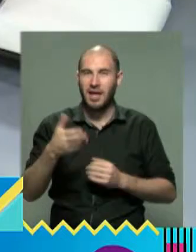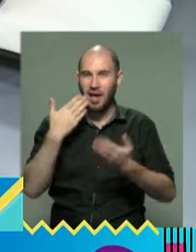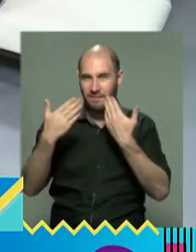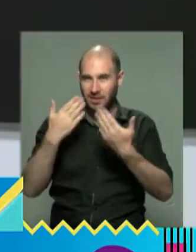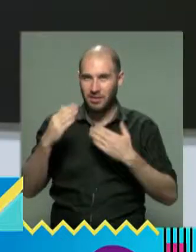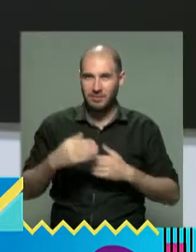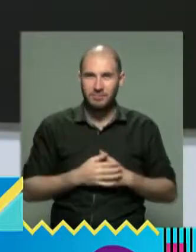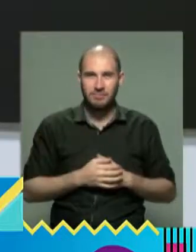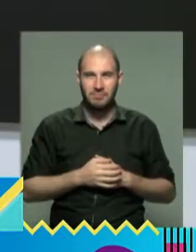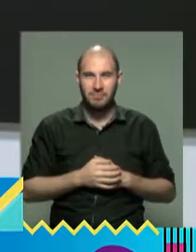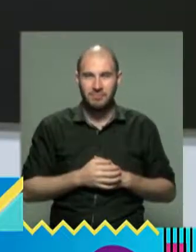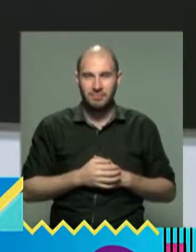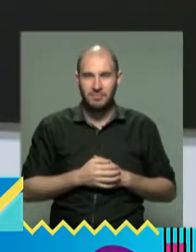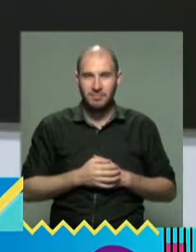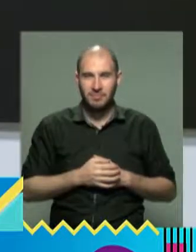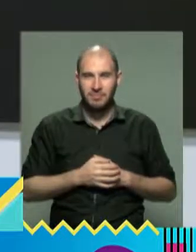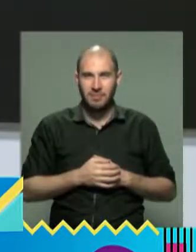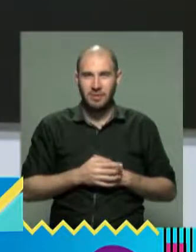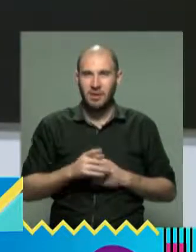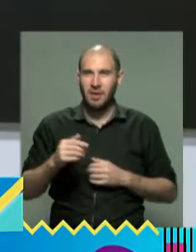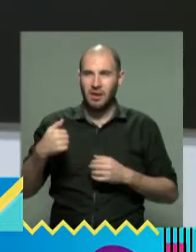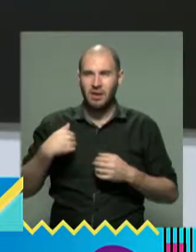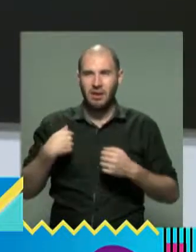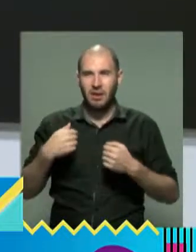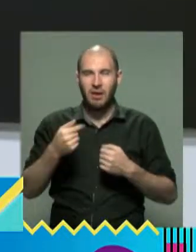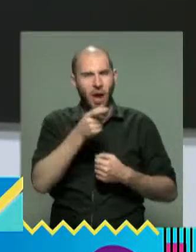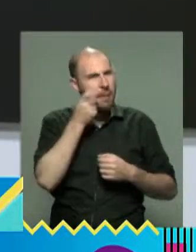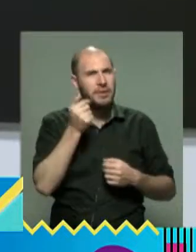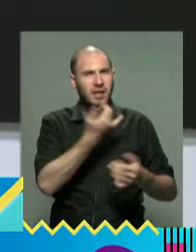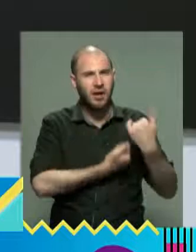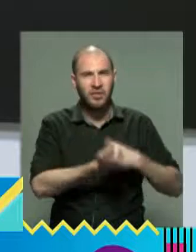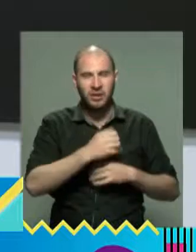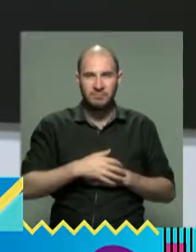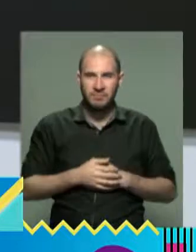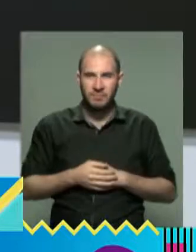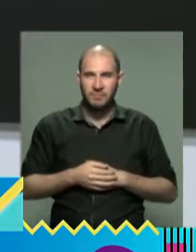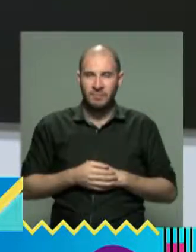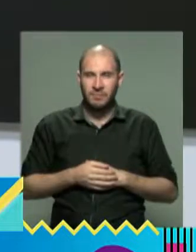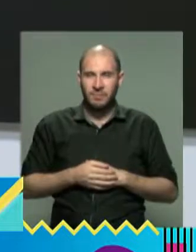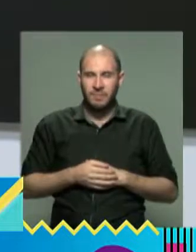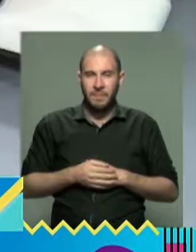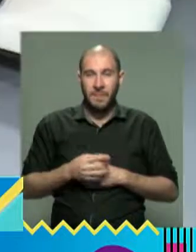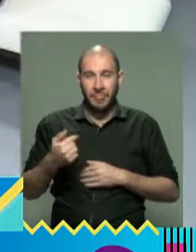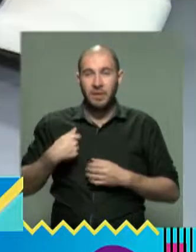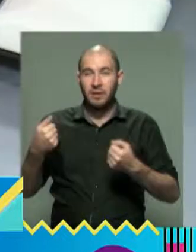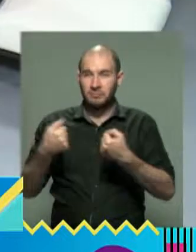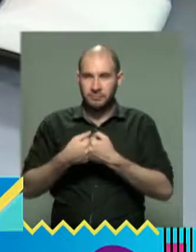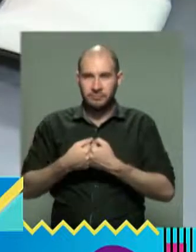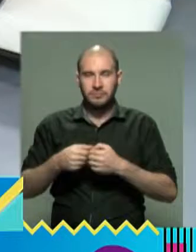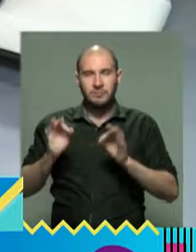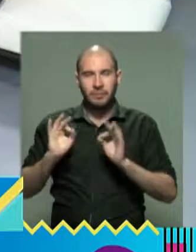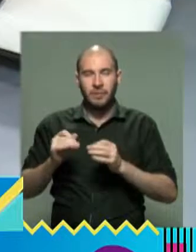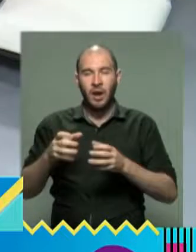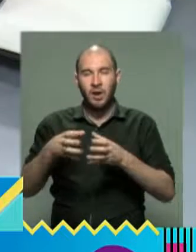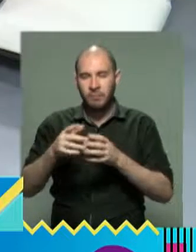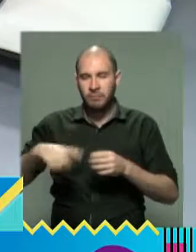conversación. Bien, muchas gracias. Sí, Contanos un concuerdo poquito de tu experiencia. Sí, concuerdo completamente con los